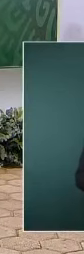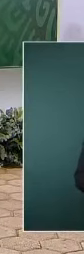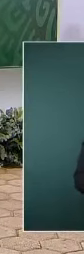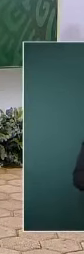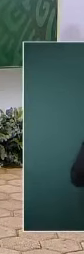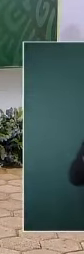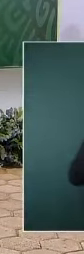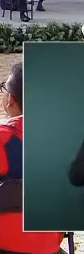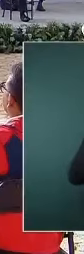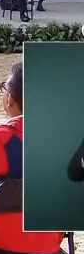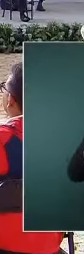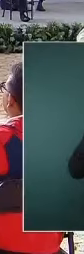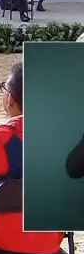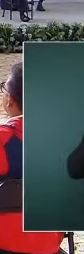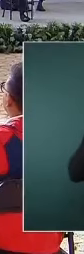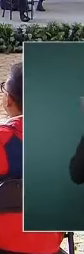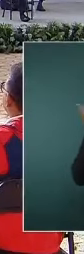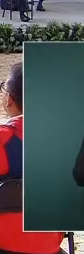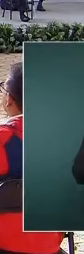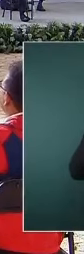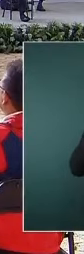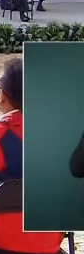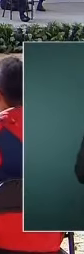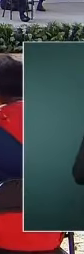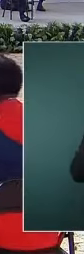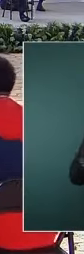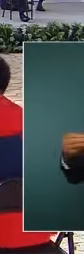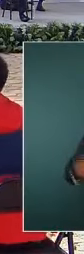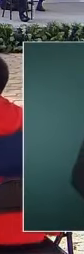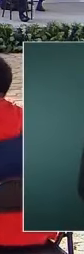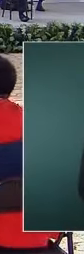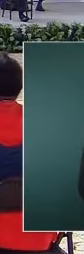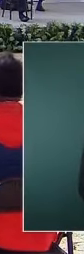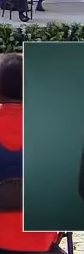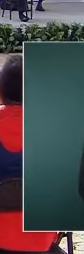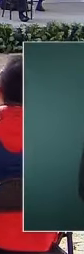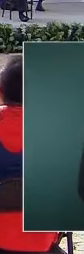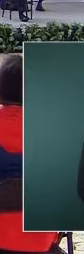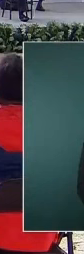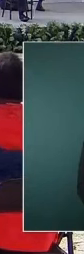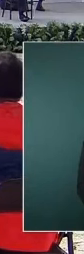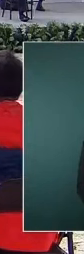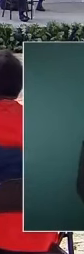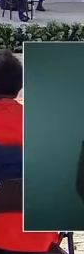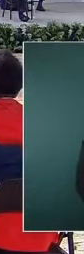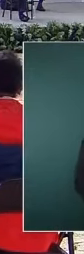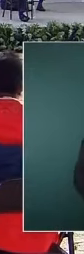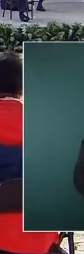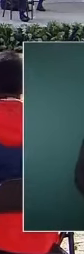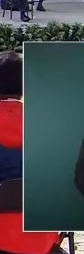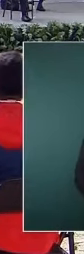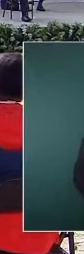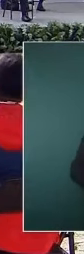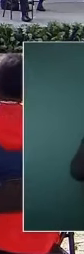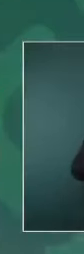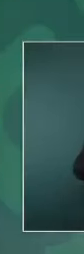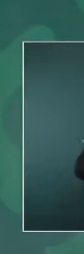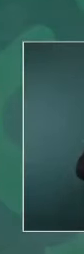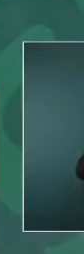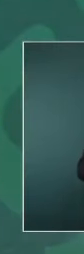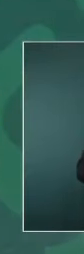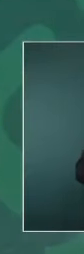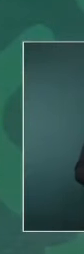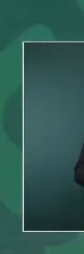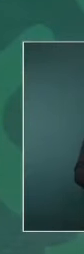Obrador. Es natural. ¿Está bien, verdad? Bueno, pues así